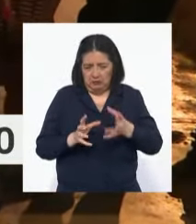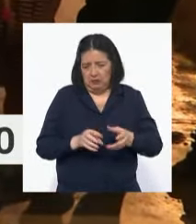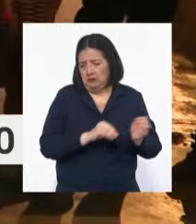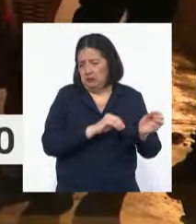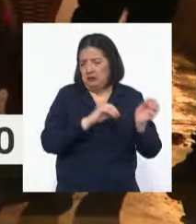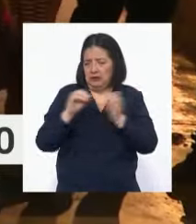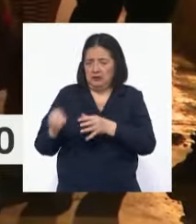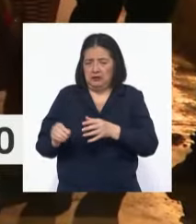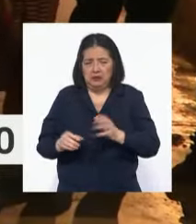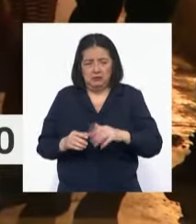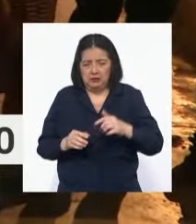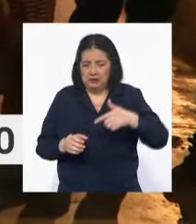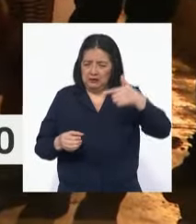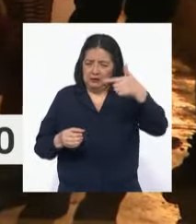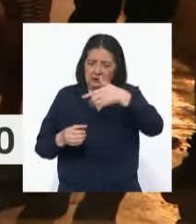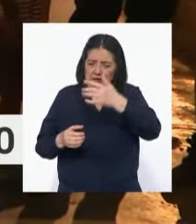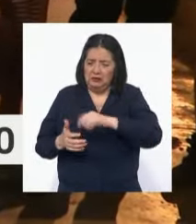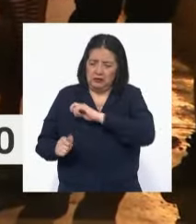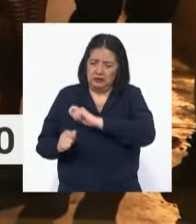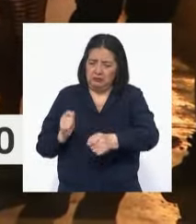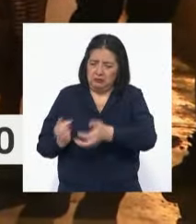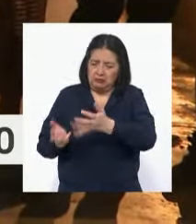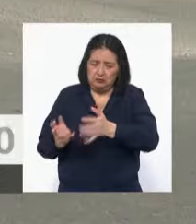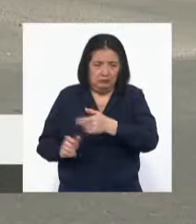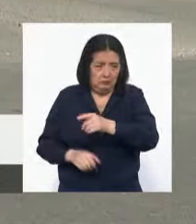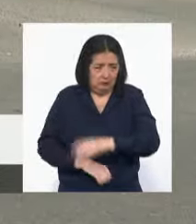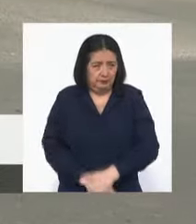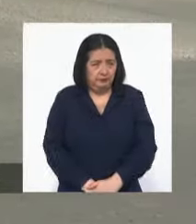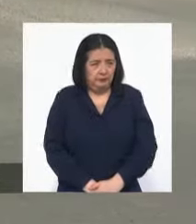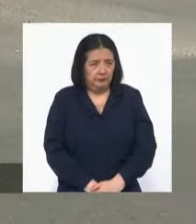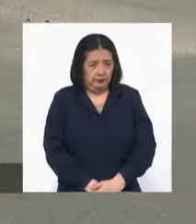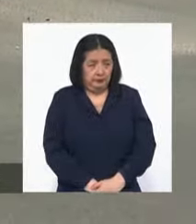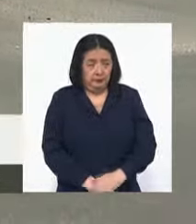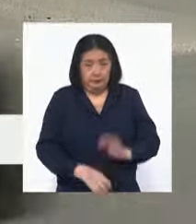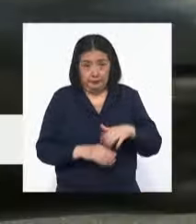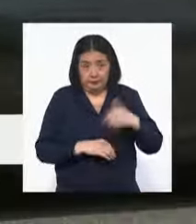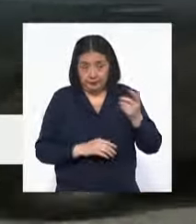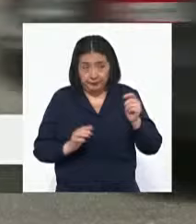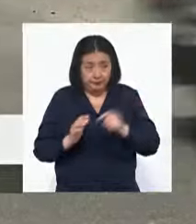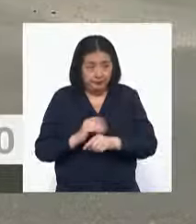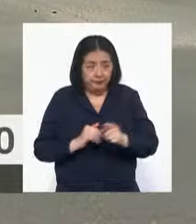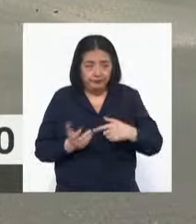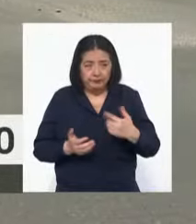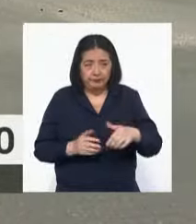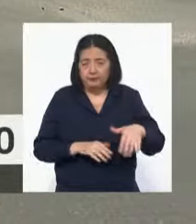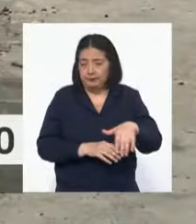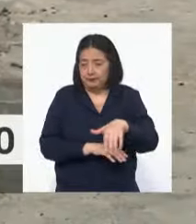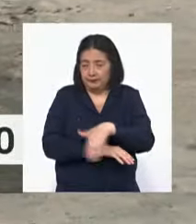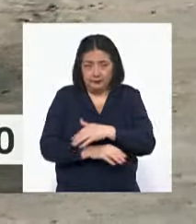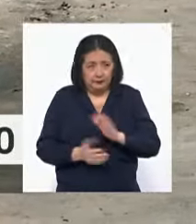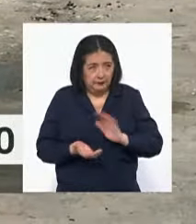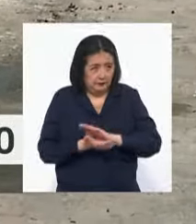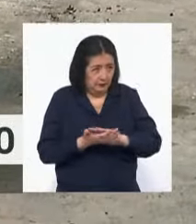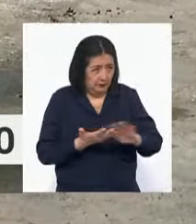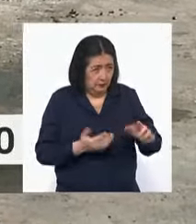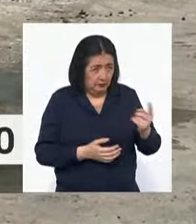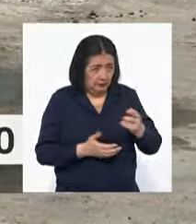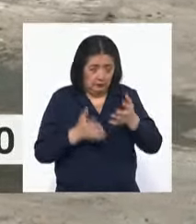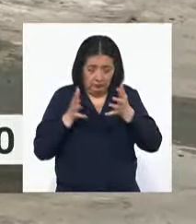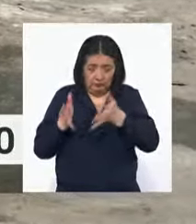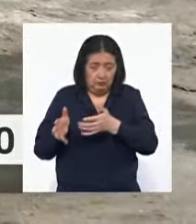avientan la gasolina y el juego de mueble. Se incendia en el acto. Tras el crimen, las calles amanecieron limpias. Solo quedaron